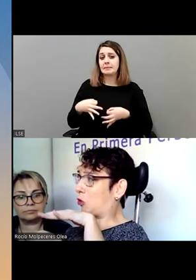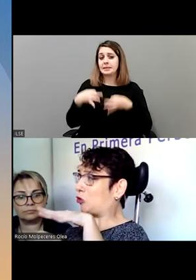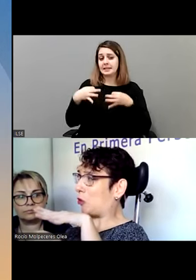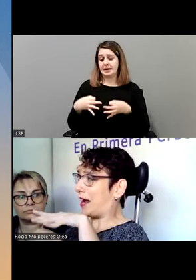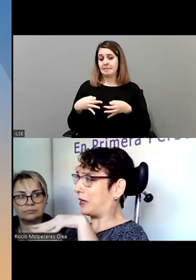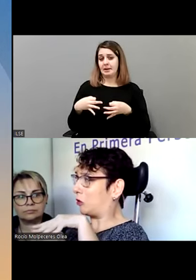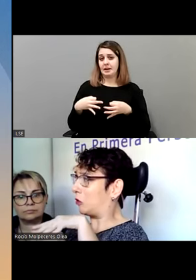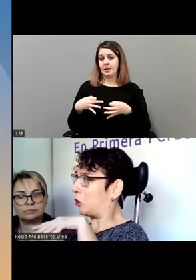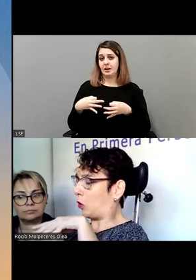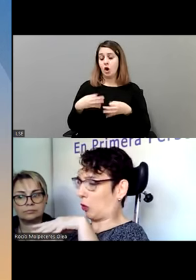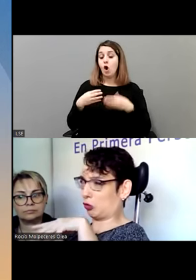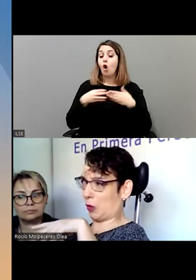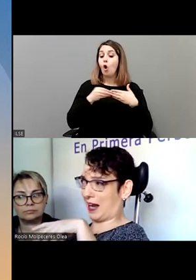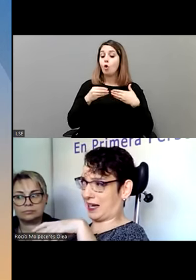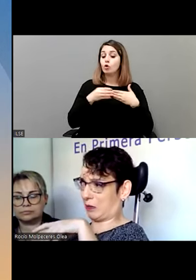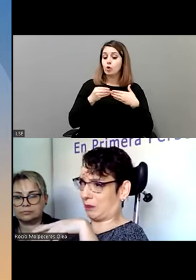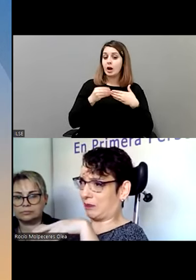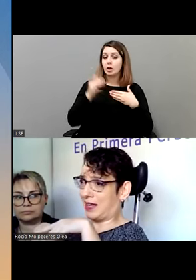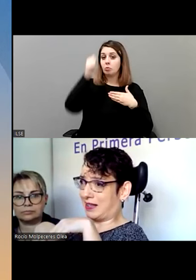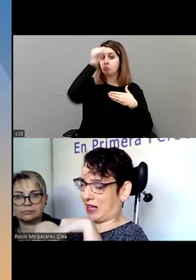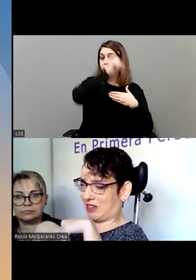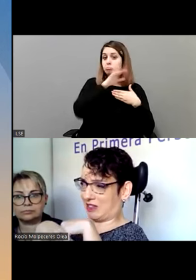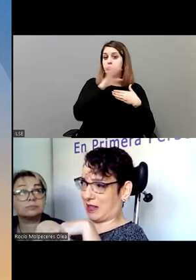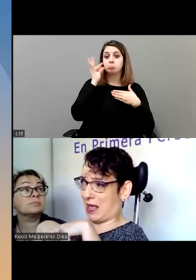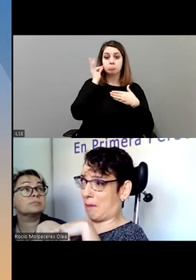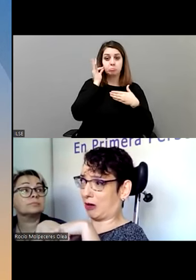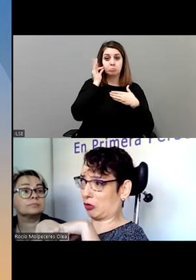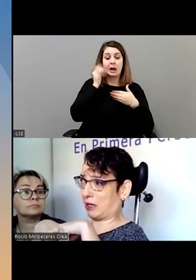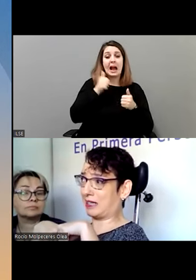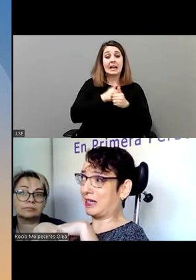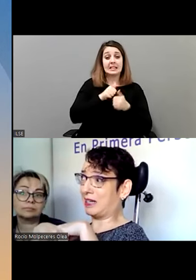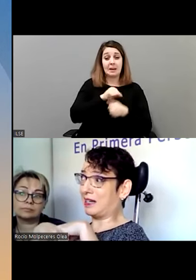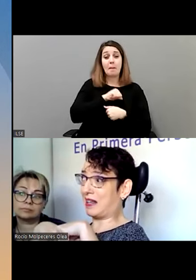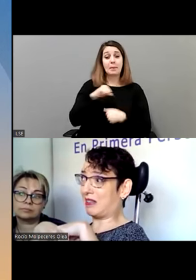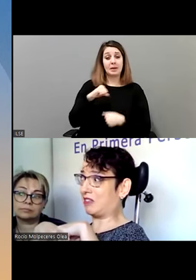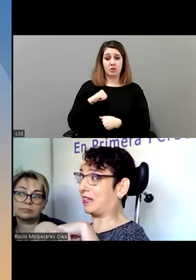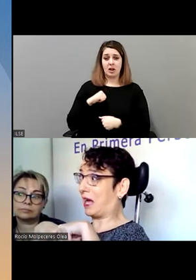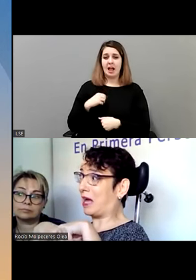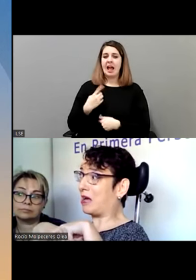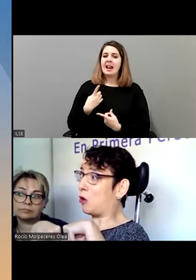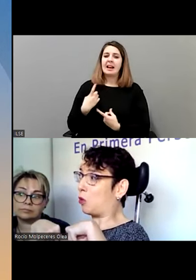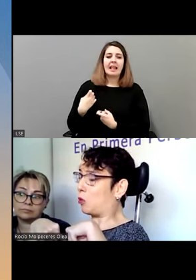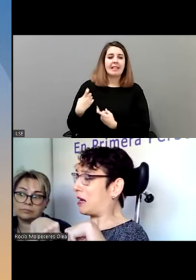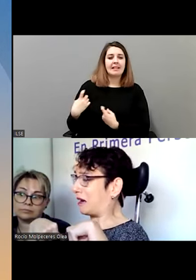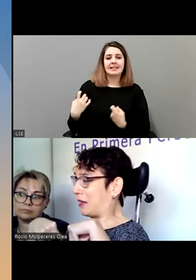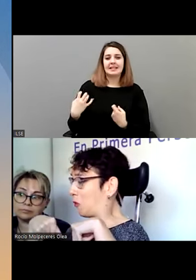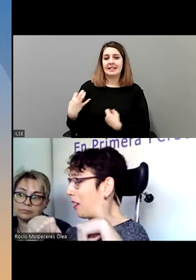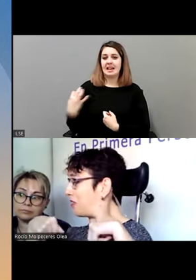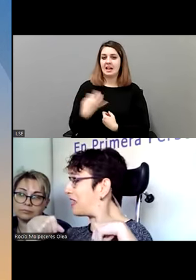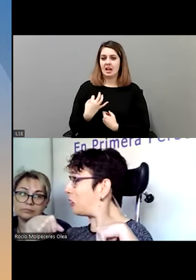el usuario o usuaria de asistencia personal necesita